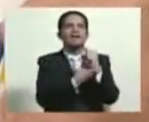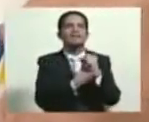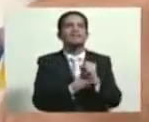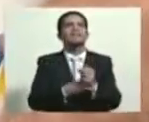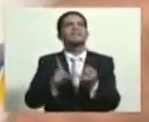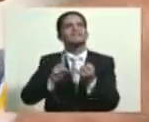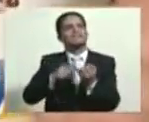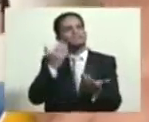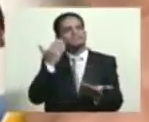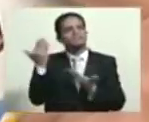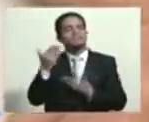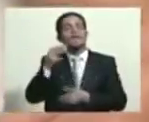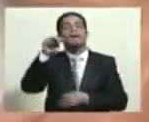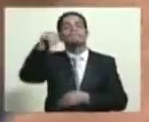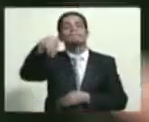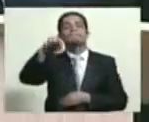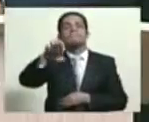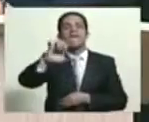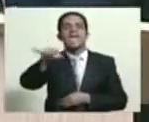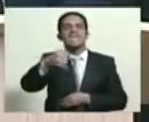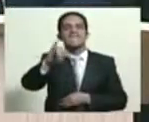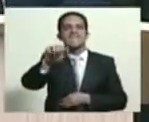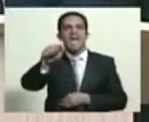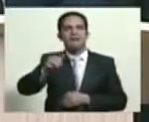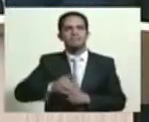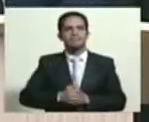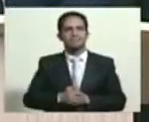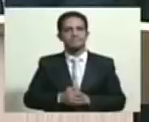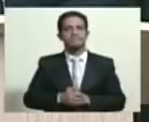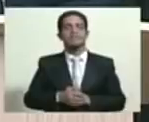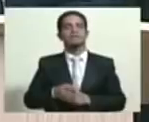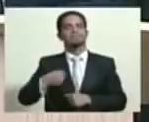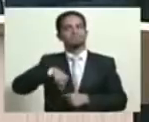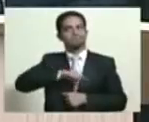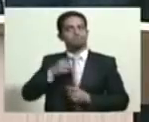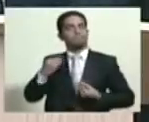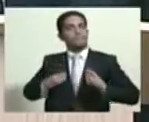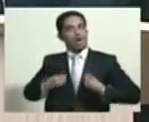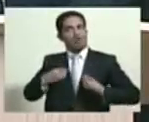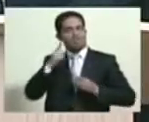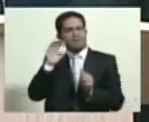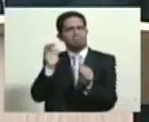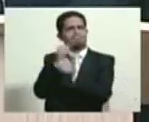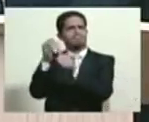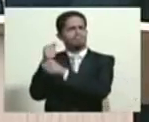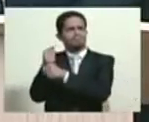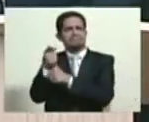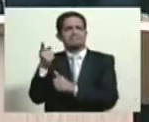que creo que se llama Mejía. Nos preocupan estas caras